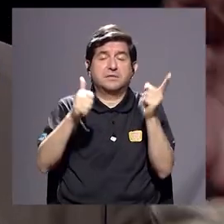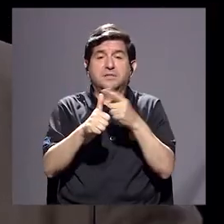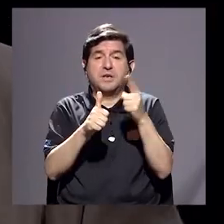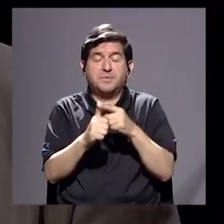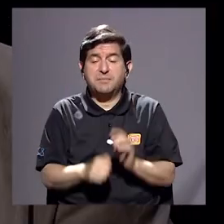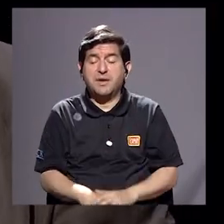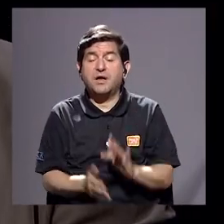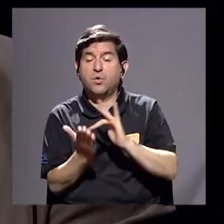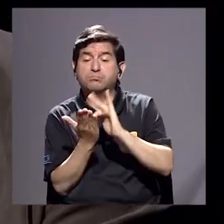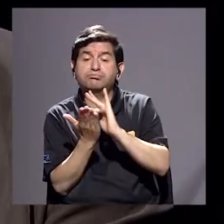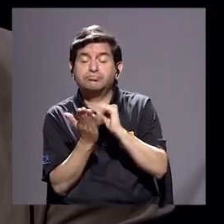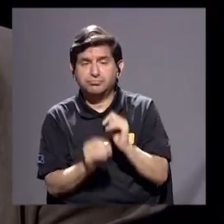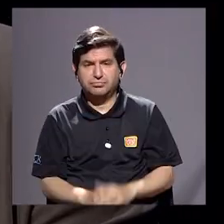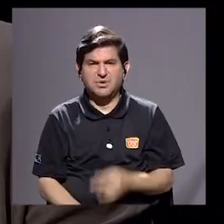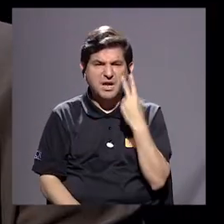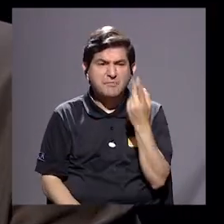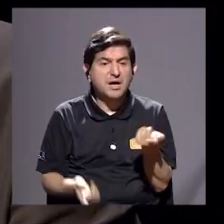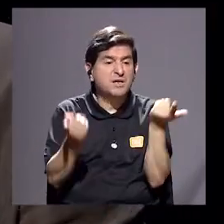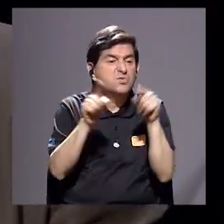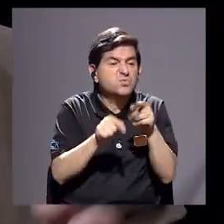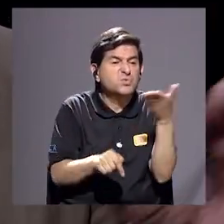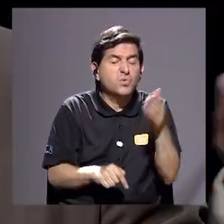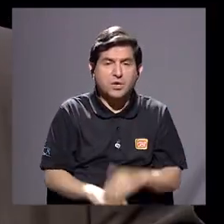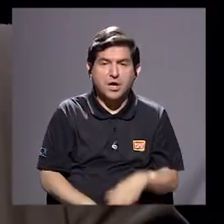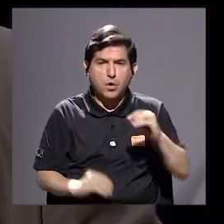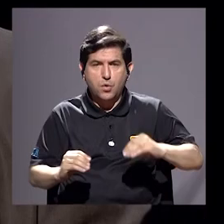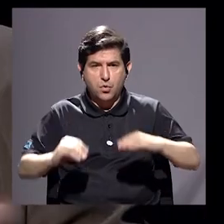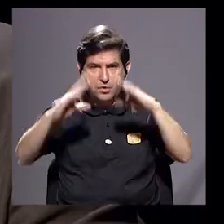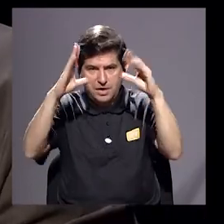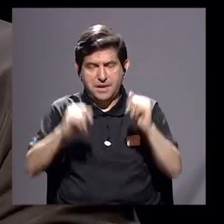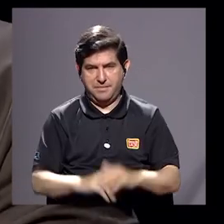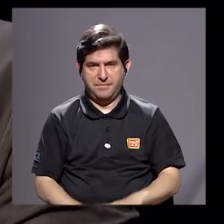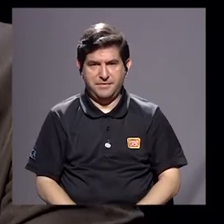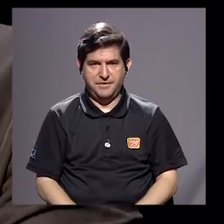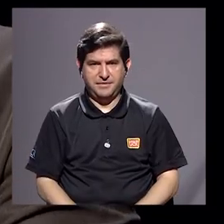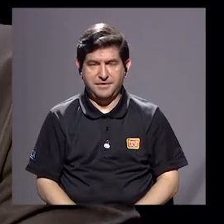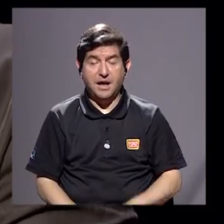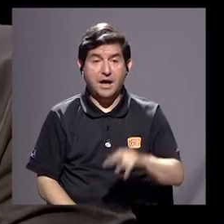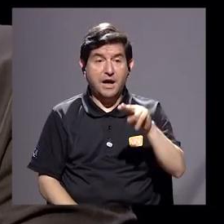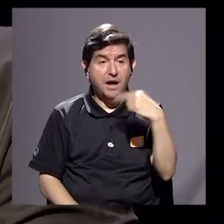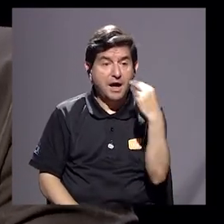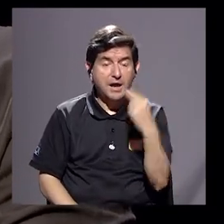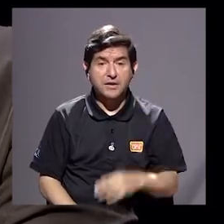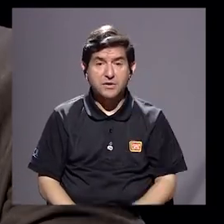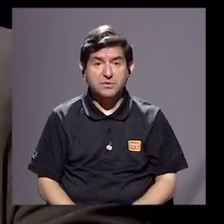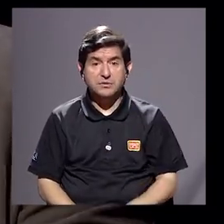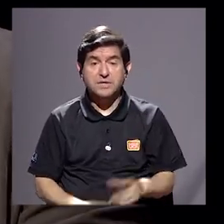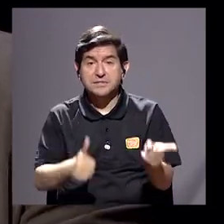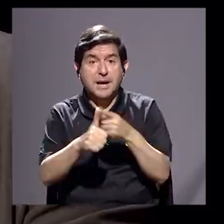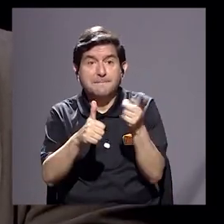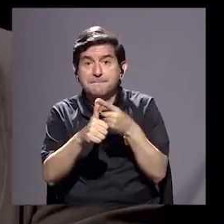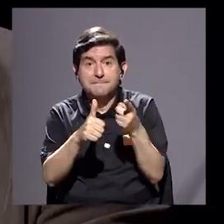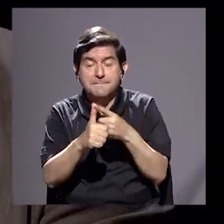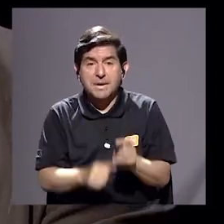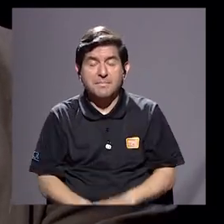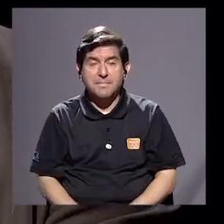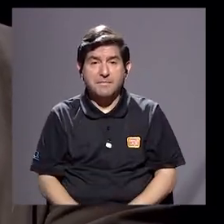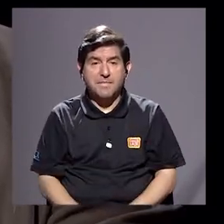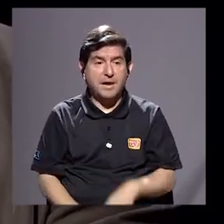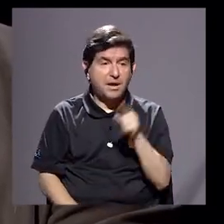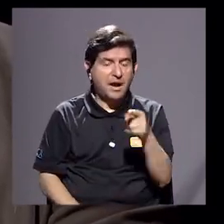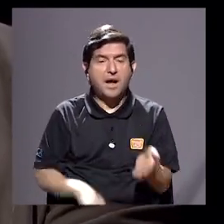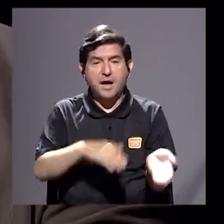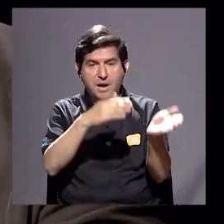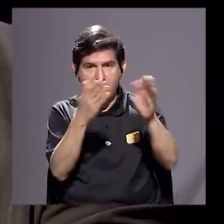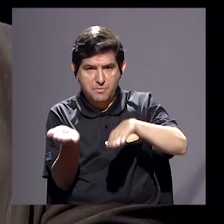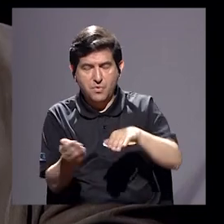a él es bonito y ver qué pasó por la mañana lo colocaré la noticia que viene la primera que dije fue de delfino que